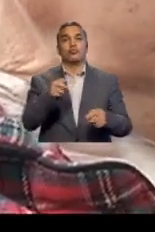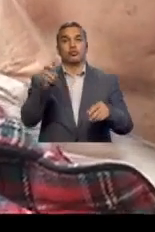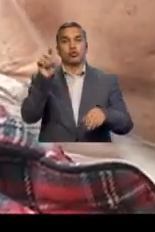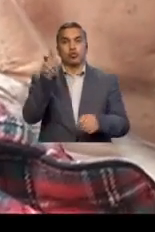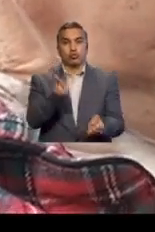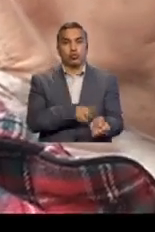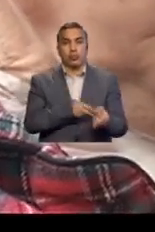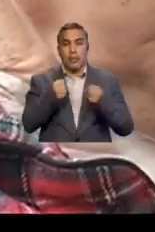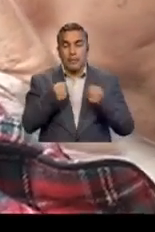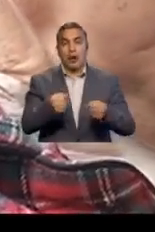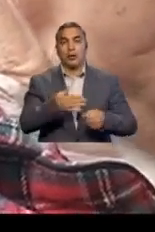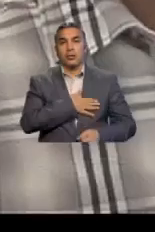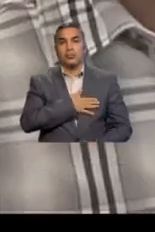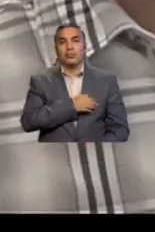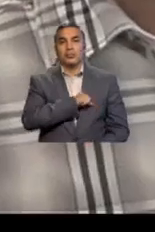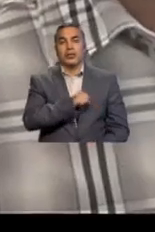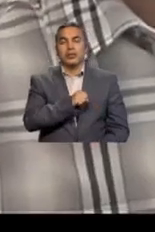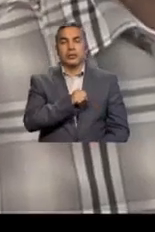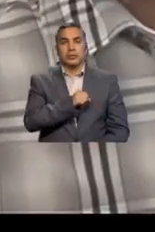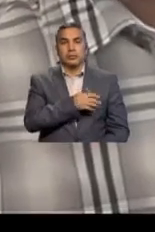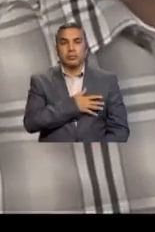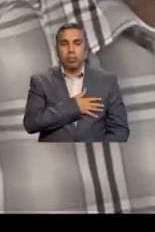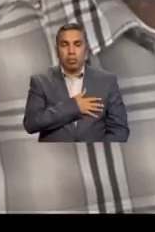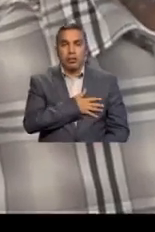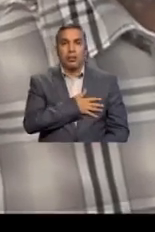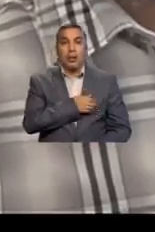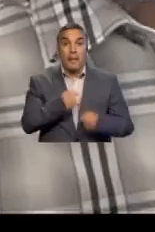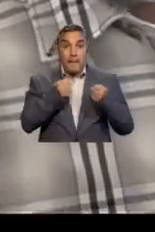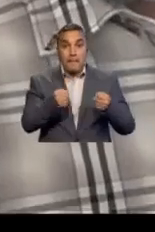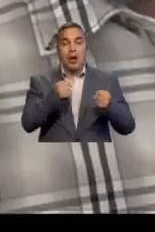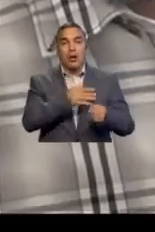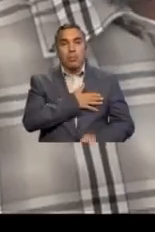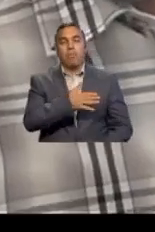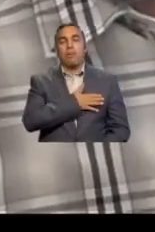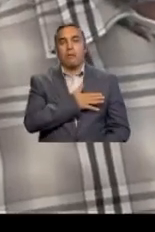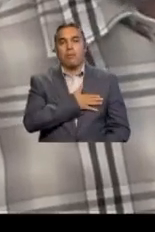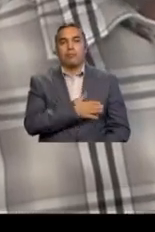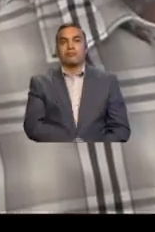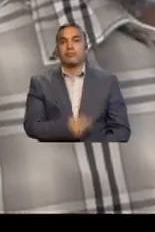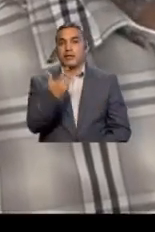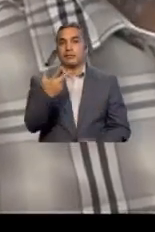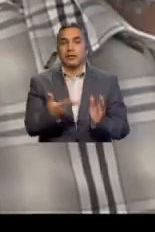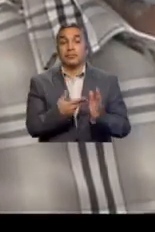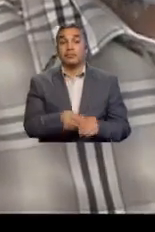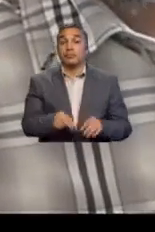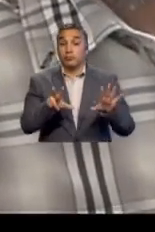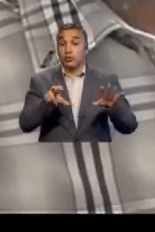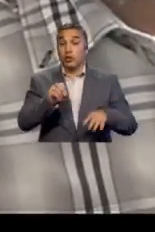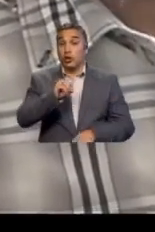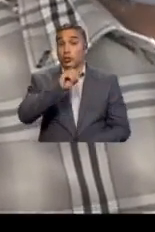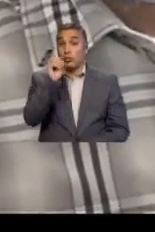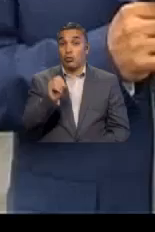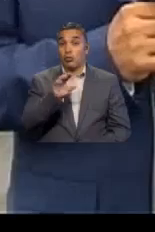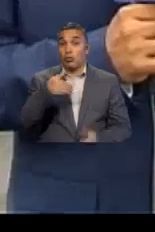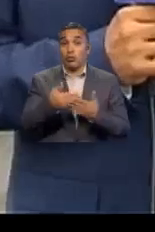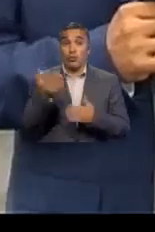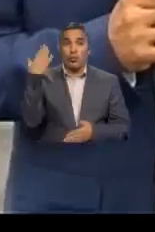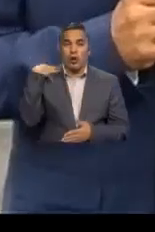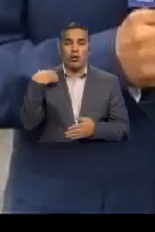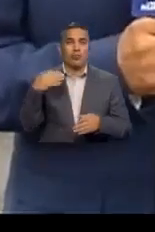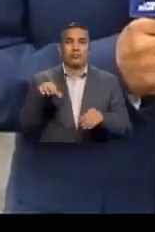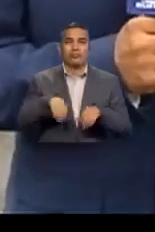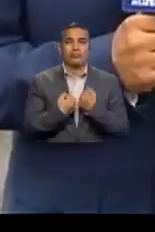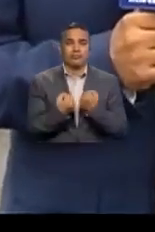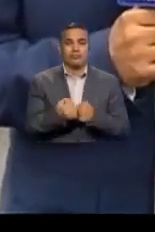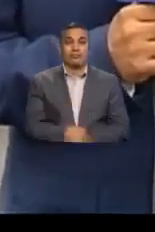el corazón no rendía. Virus que hizo una afectación de casi el 80% de todos sus pulmones.